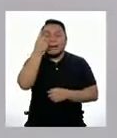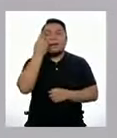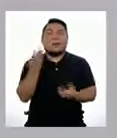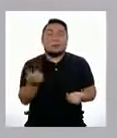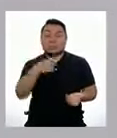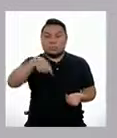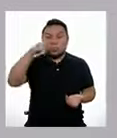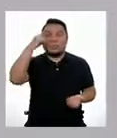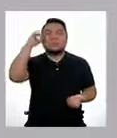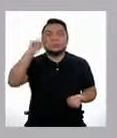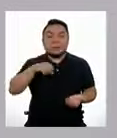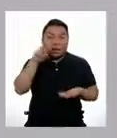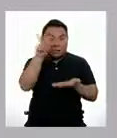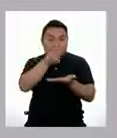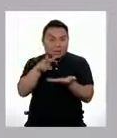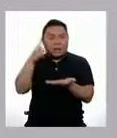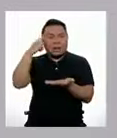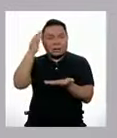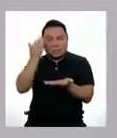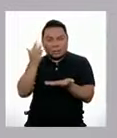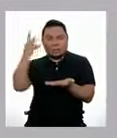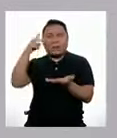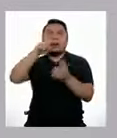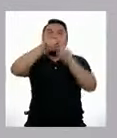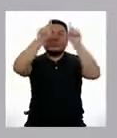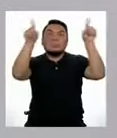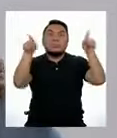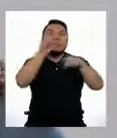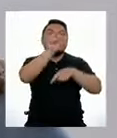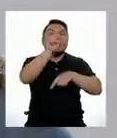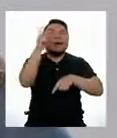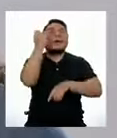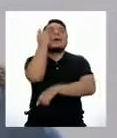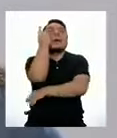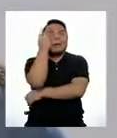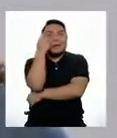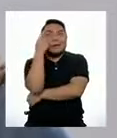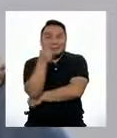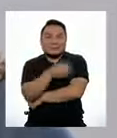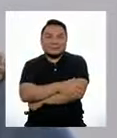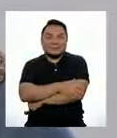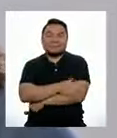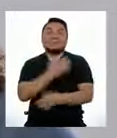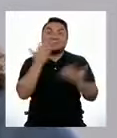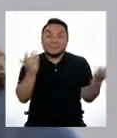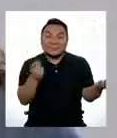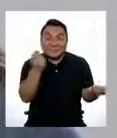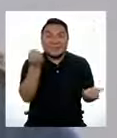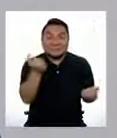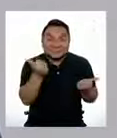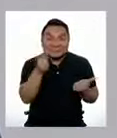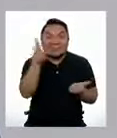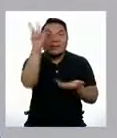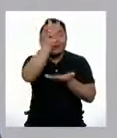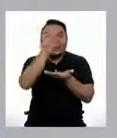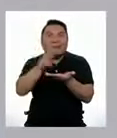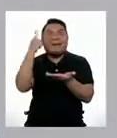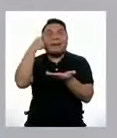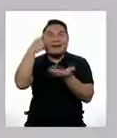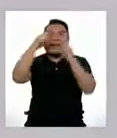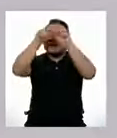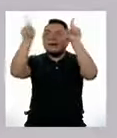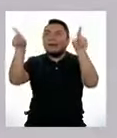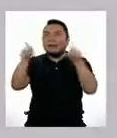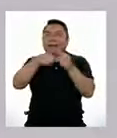si somos capaces de leer y analizar gráficos estadísticos. ¿Qué te ha parecido esto de la lectura y el análisis de